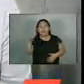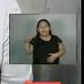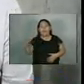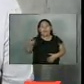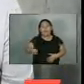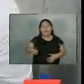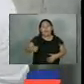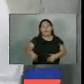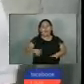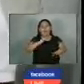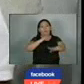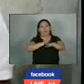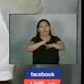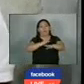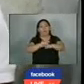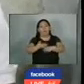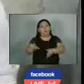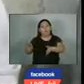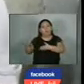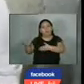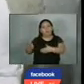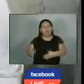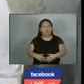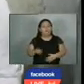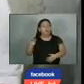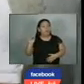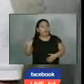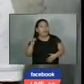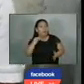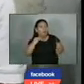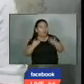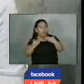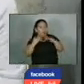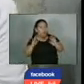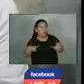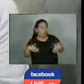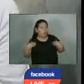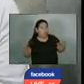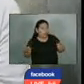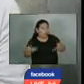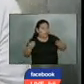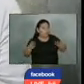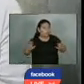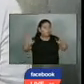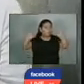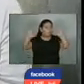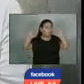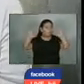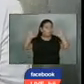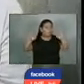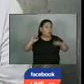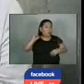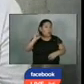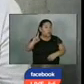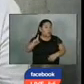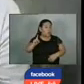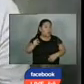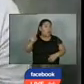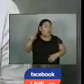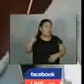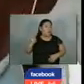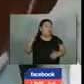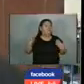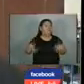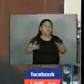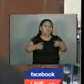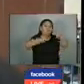del abogado defensor del empresario, quien explicó cómo continuará esta condena a más de un año de permanecer